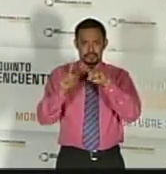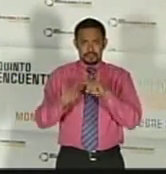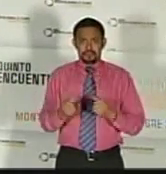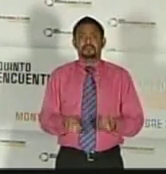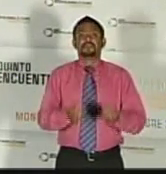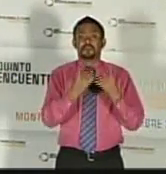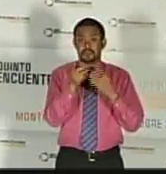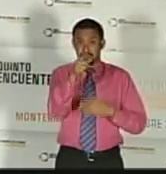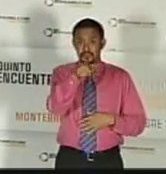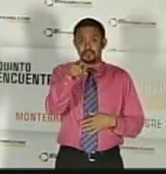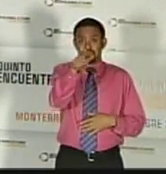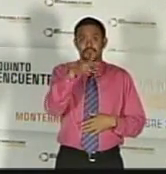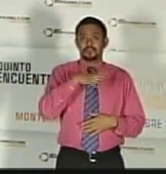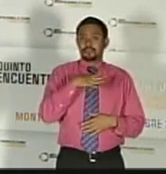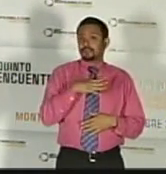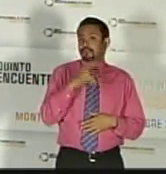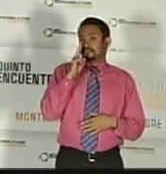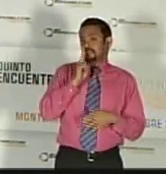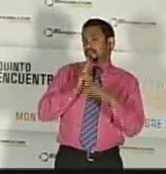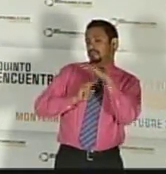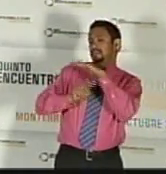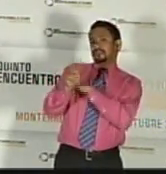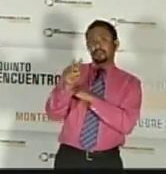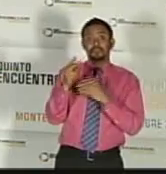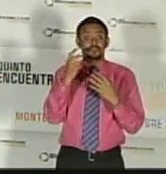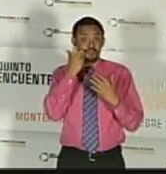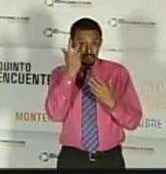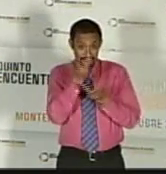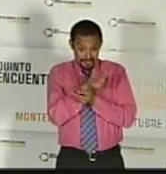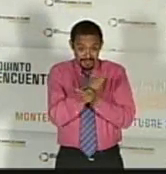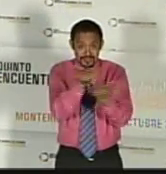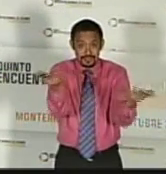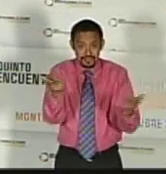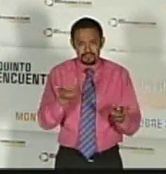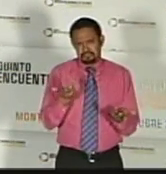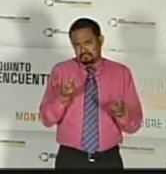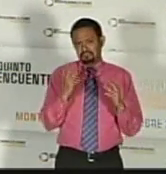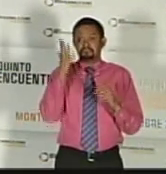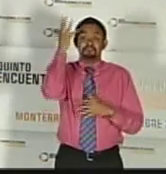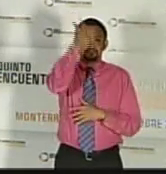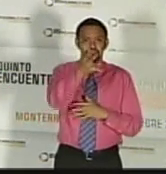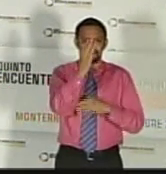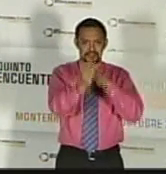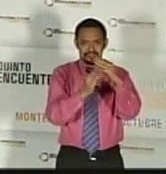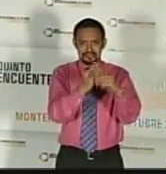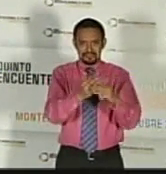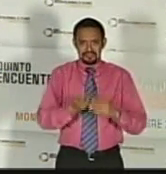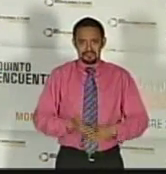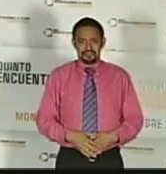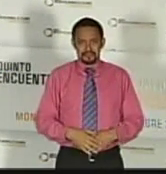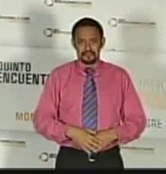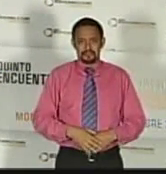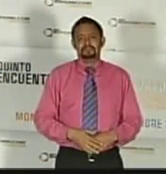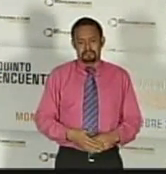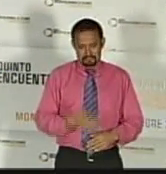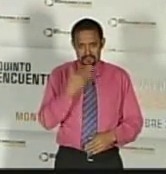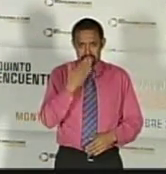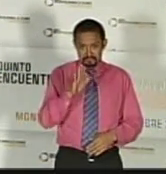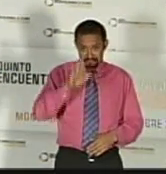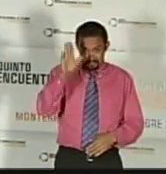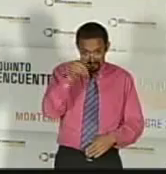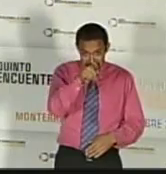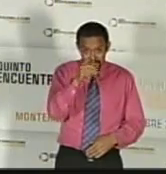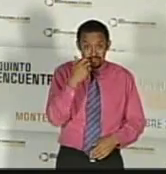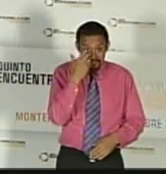¿Cuántos de ustedes tienen una visión que quisieran compartir del mundo futuro? Muy bien, ¿saben qué es lo